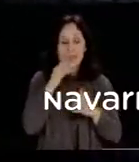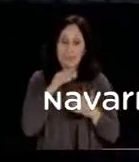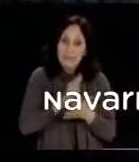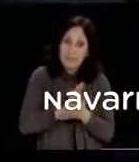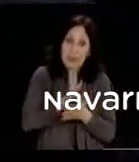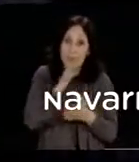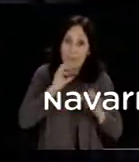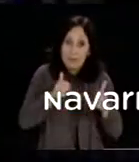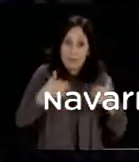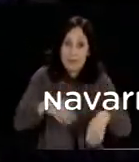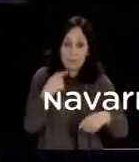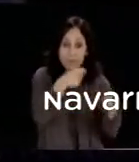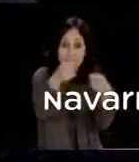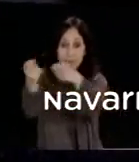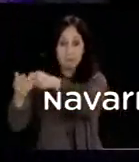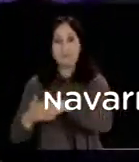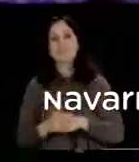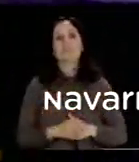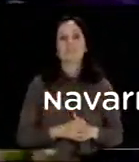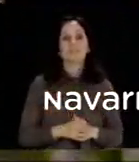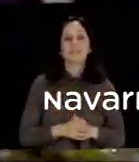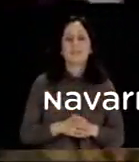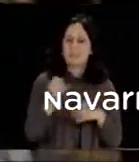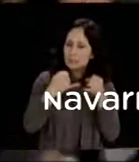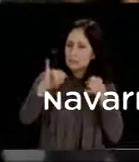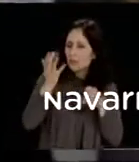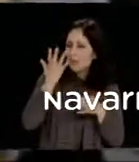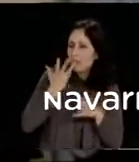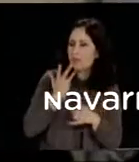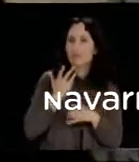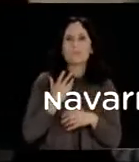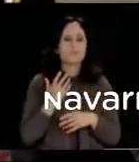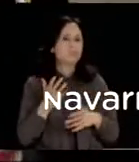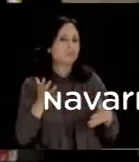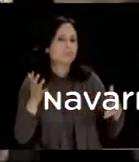¡Toribio! ¡Con Dios! Están saliendo ricas las chistorricas, ¿o qué?